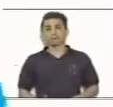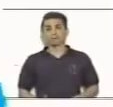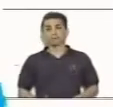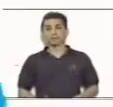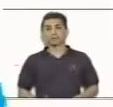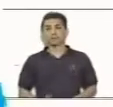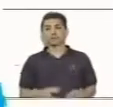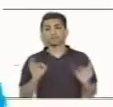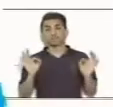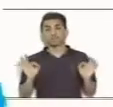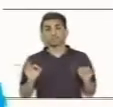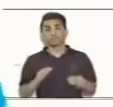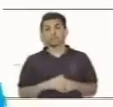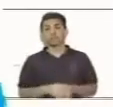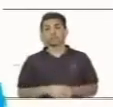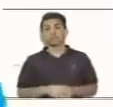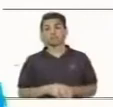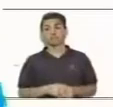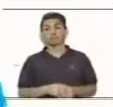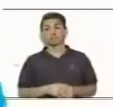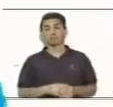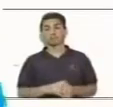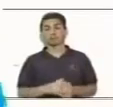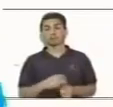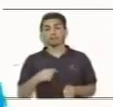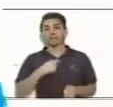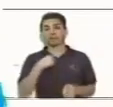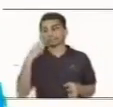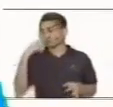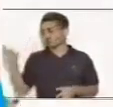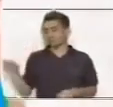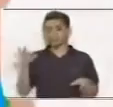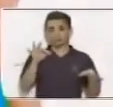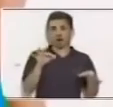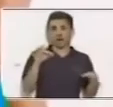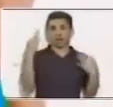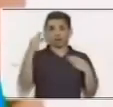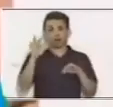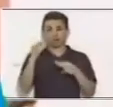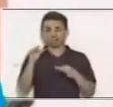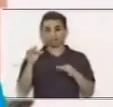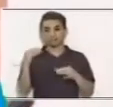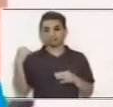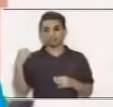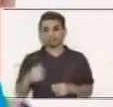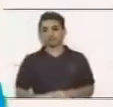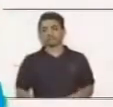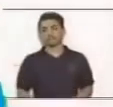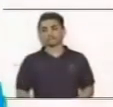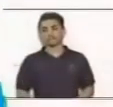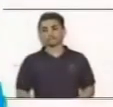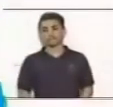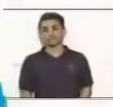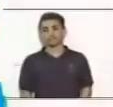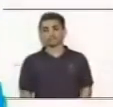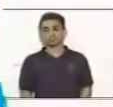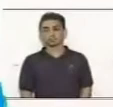Bueno, ¿ya están listos? Yo conseguí estas hojas que están aquí.